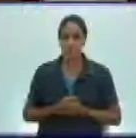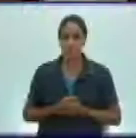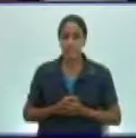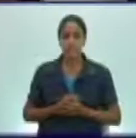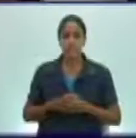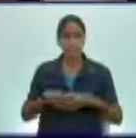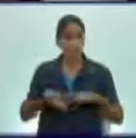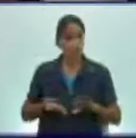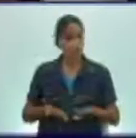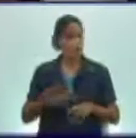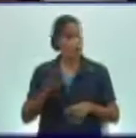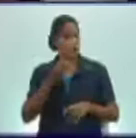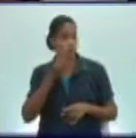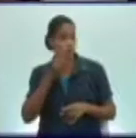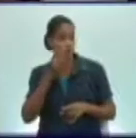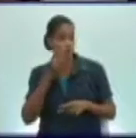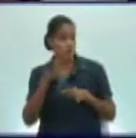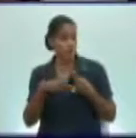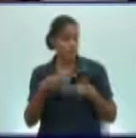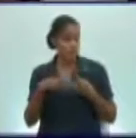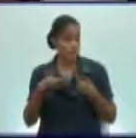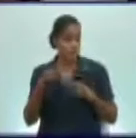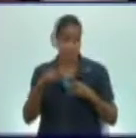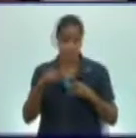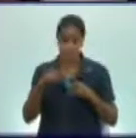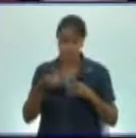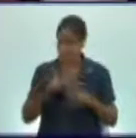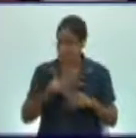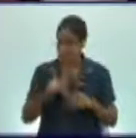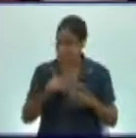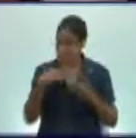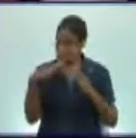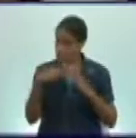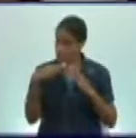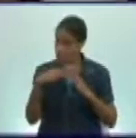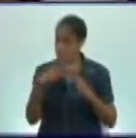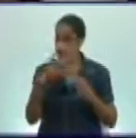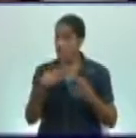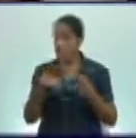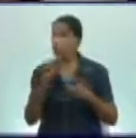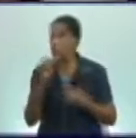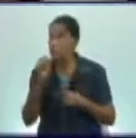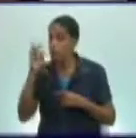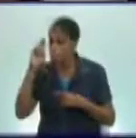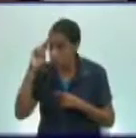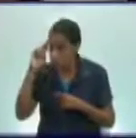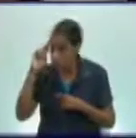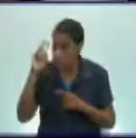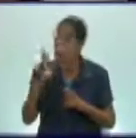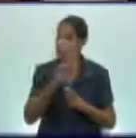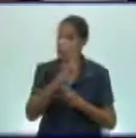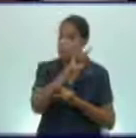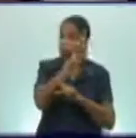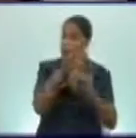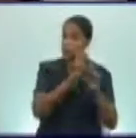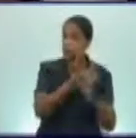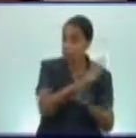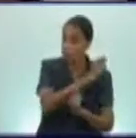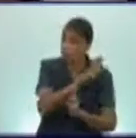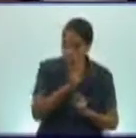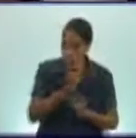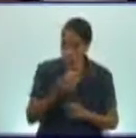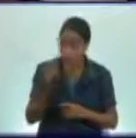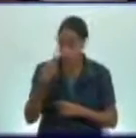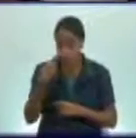Espero que puedan realizar ese estudio independiente en su casa. Si tienen alguna duda, recuerden, con su profesor. Hemos